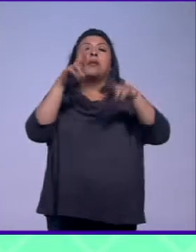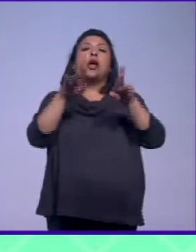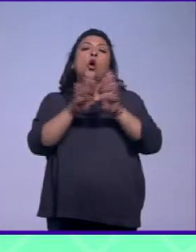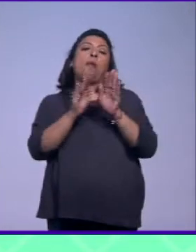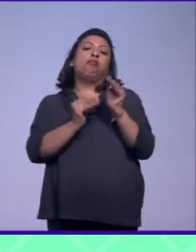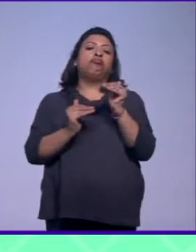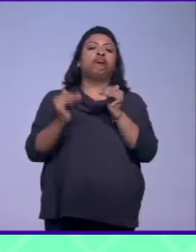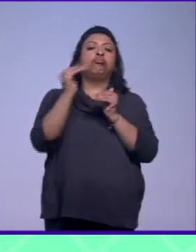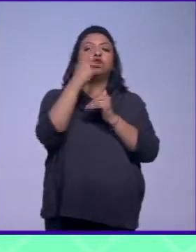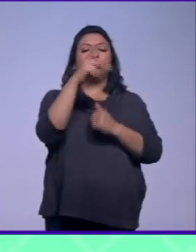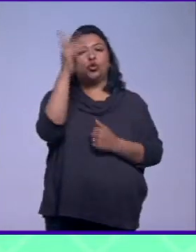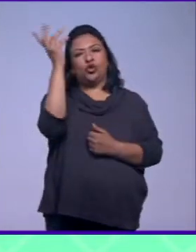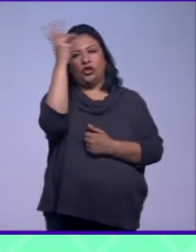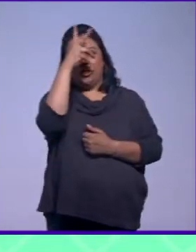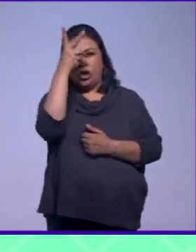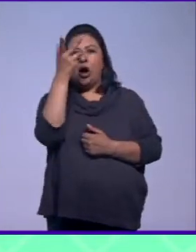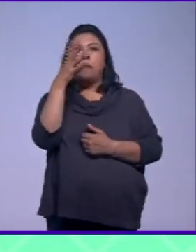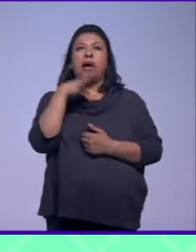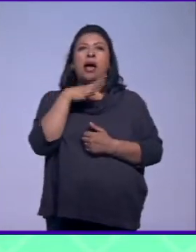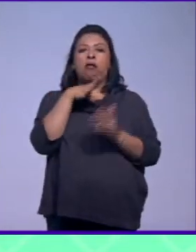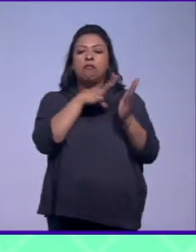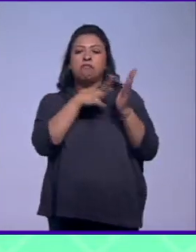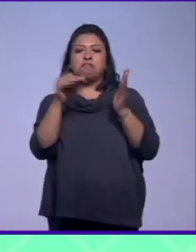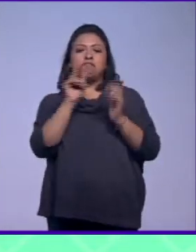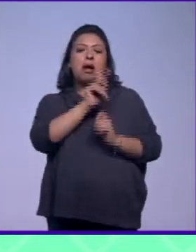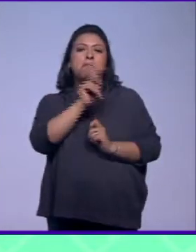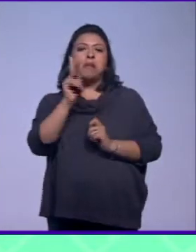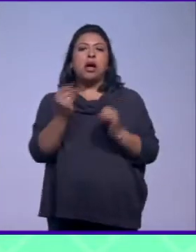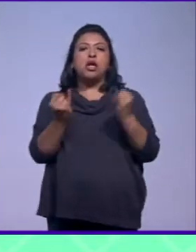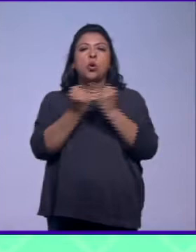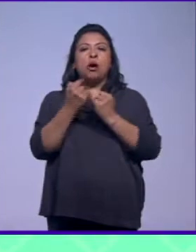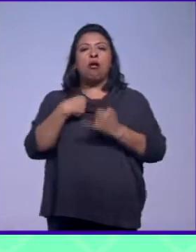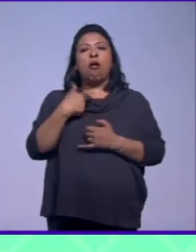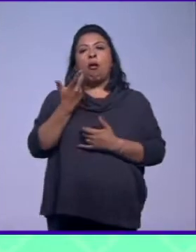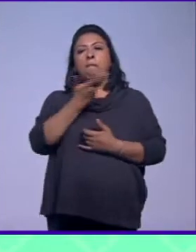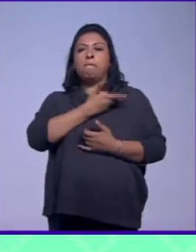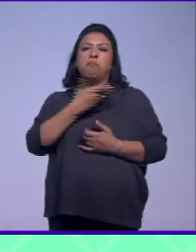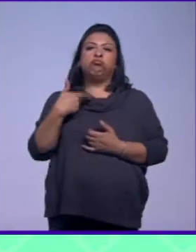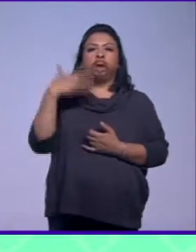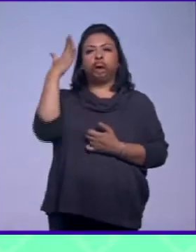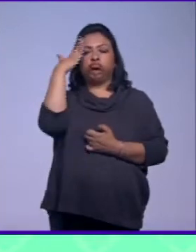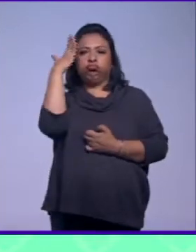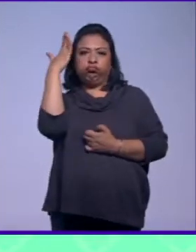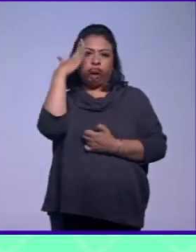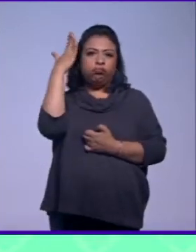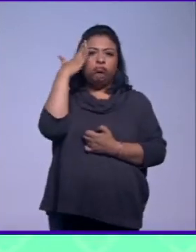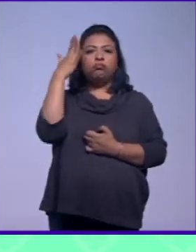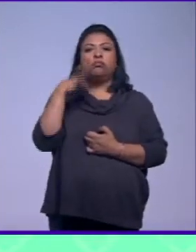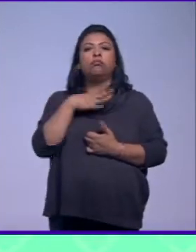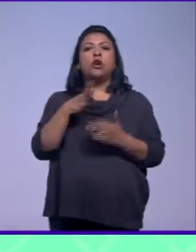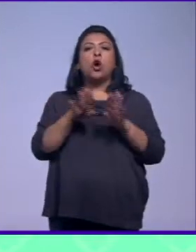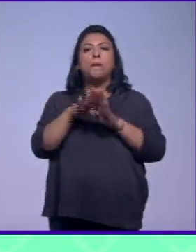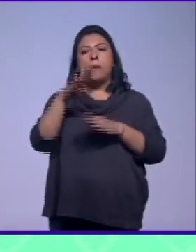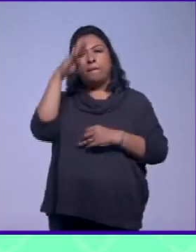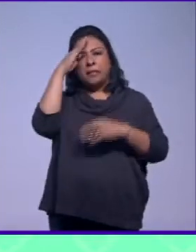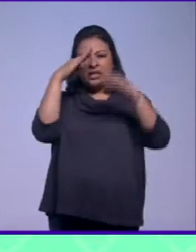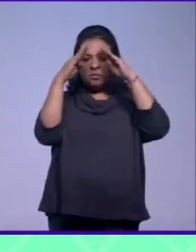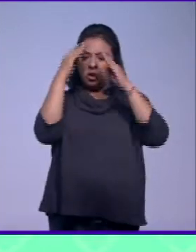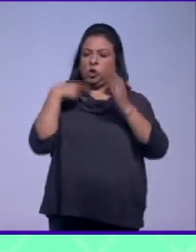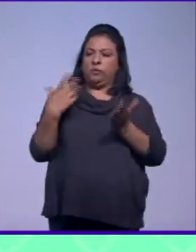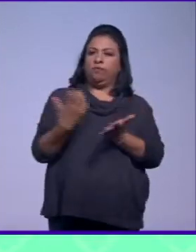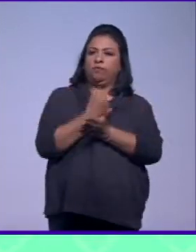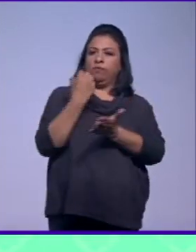ego de donald trump no se ve reflejado en el un mandatario con liderazgo con esta mentalidad ganadora